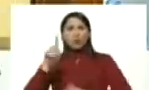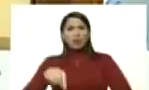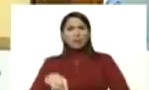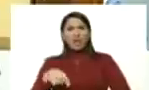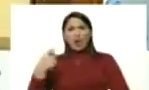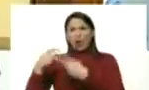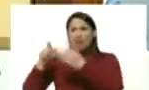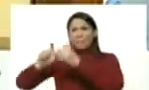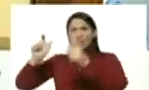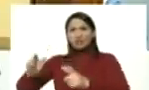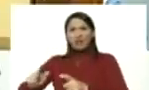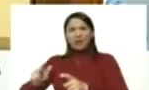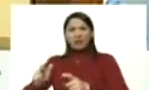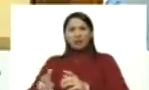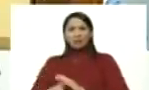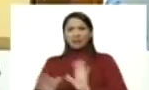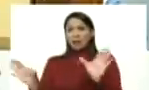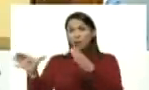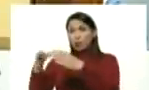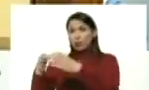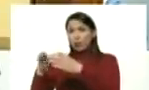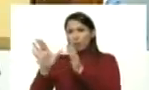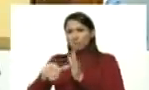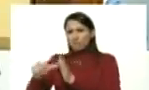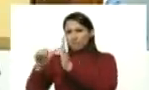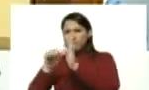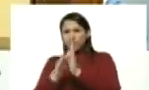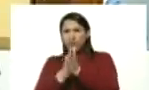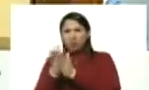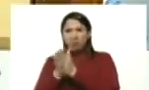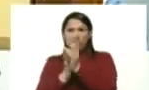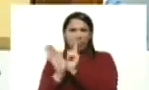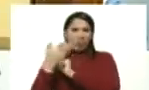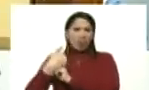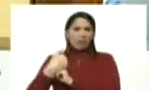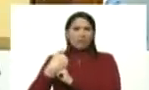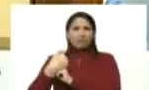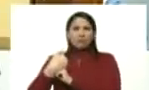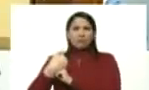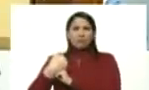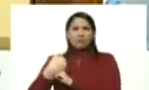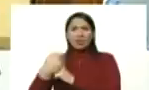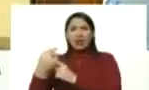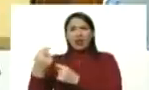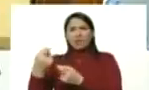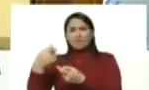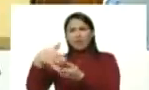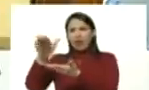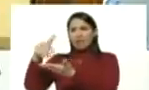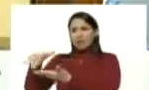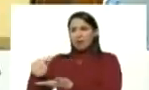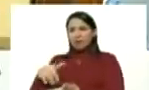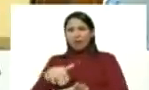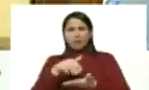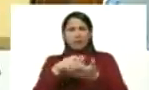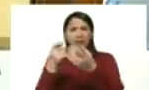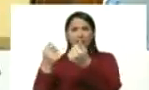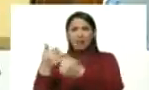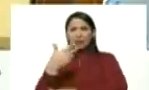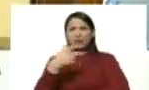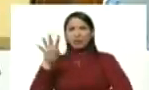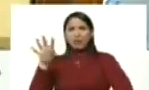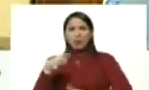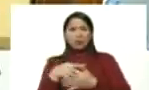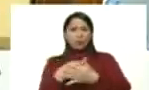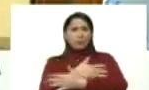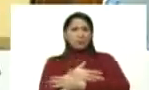entorno de la banda de delincuentes, parte de ese dinero de los 34 mil millones de